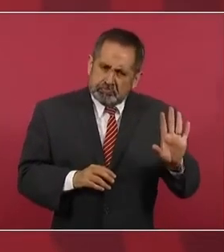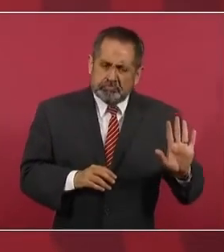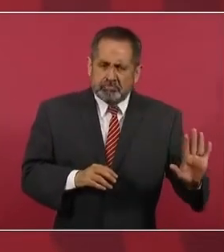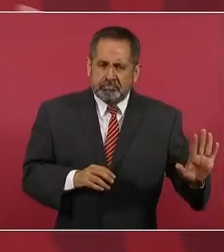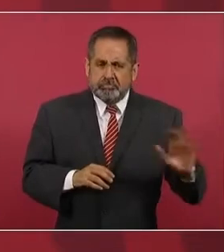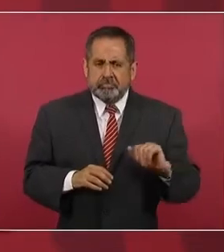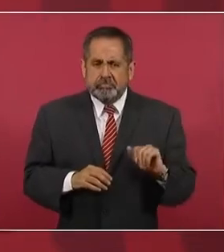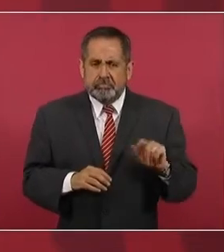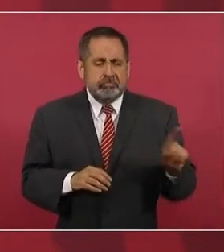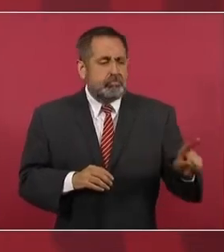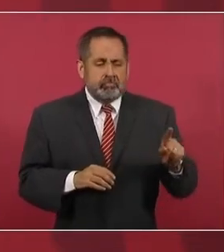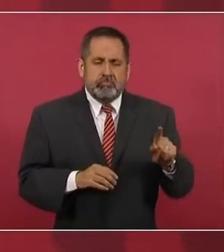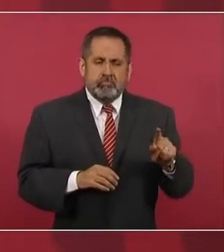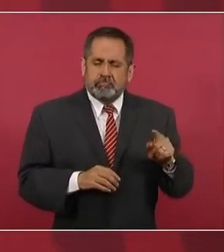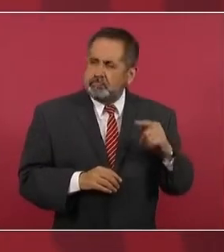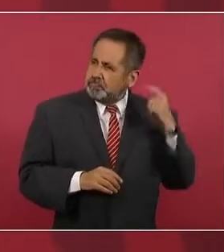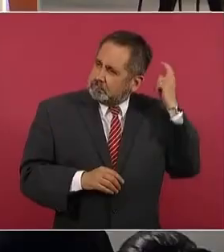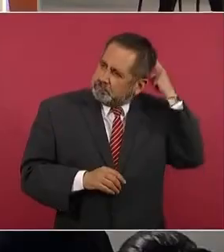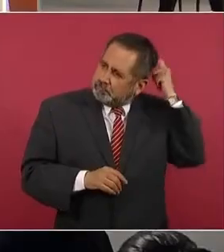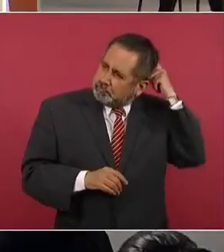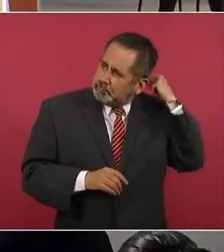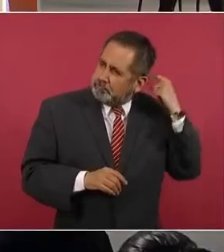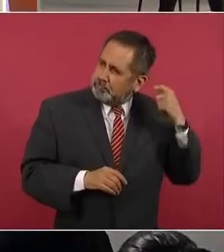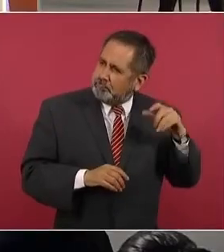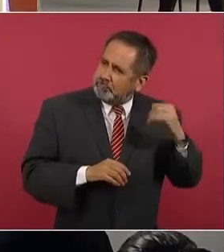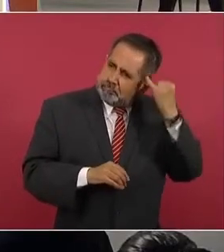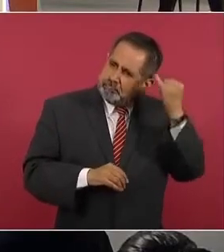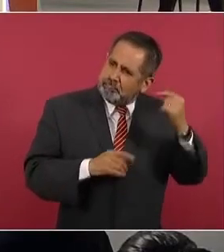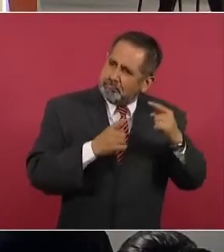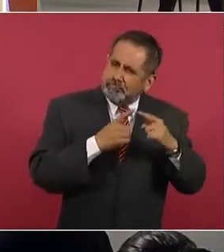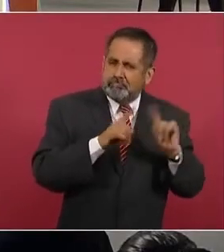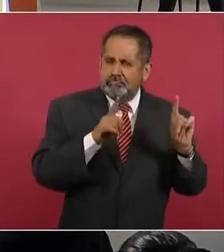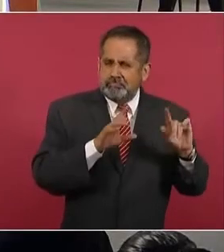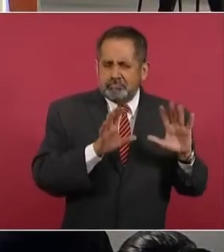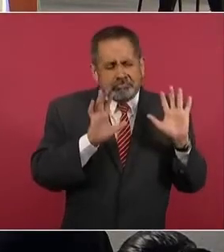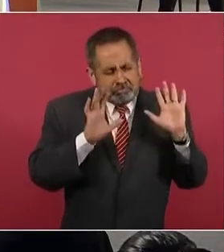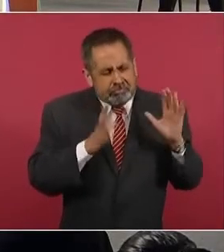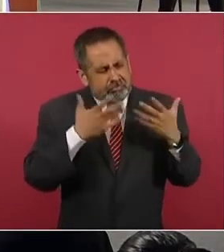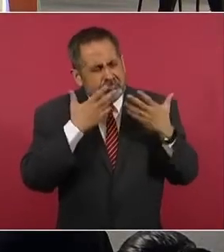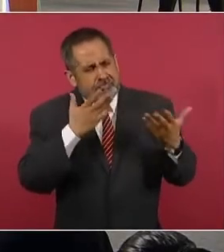el que tengan esas posturas, somos distintos,